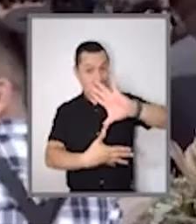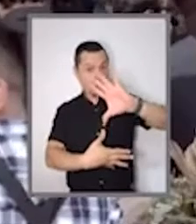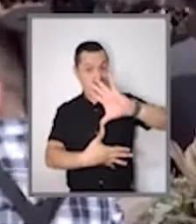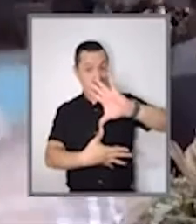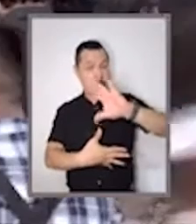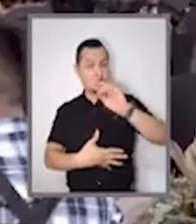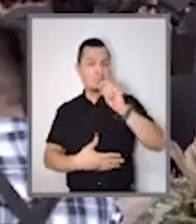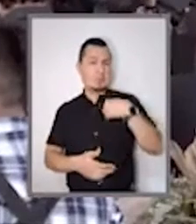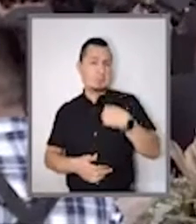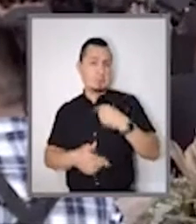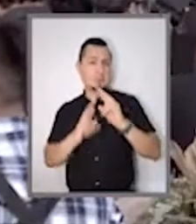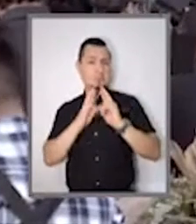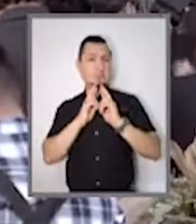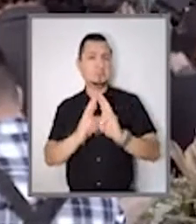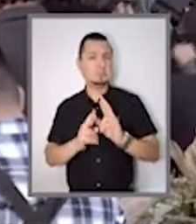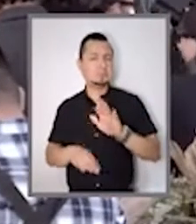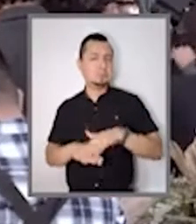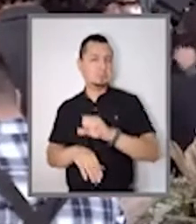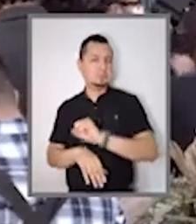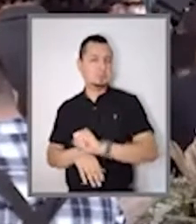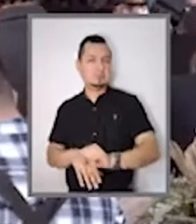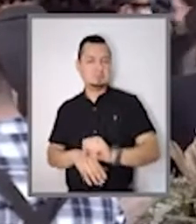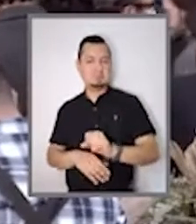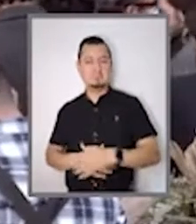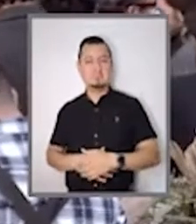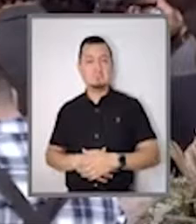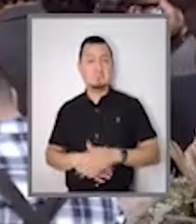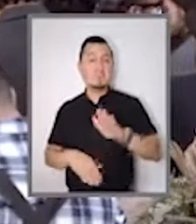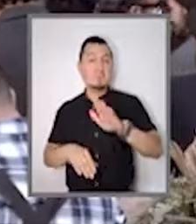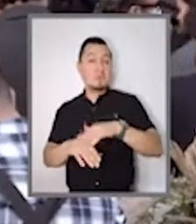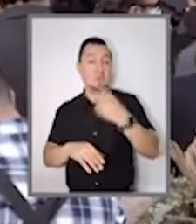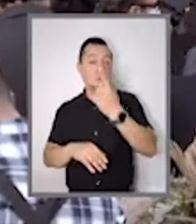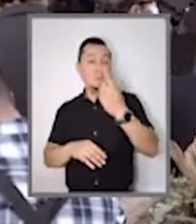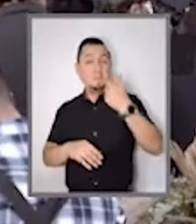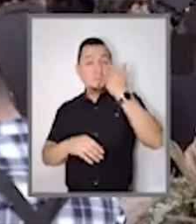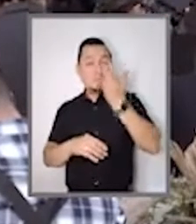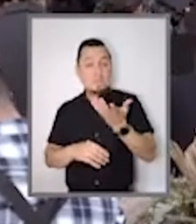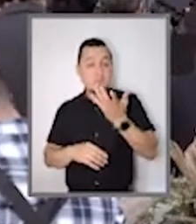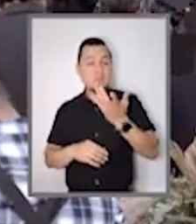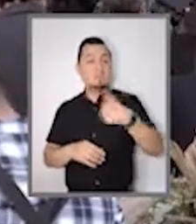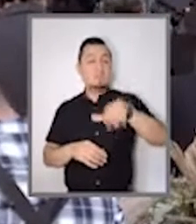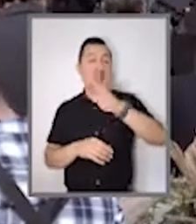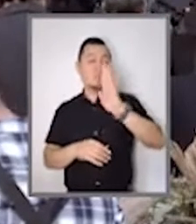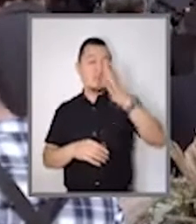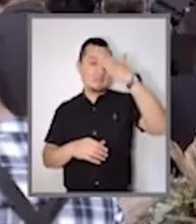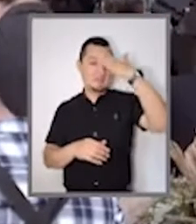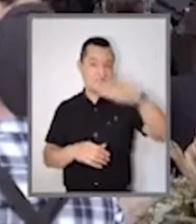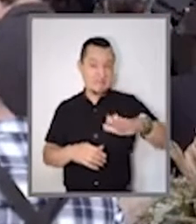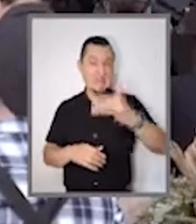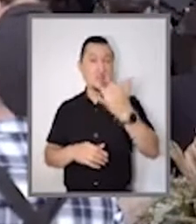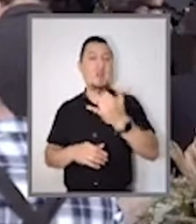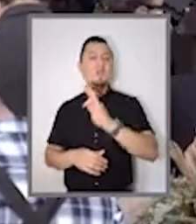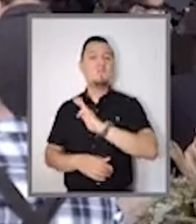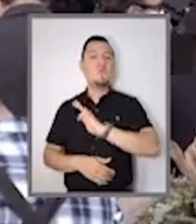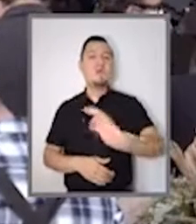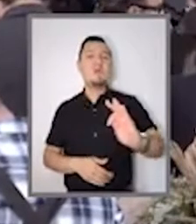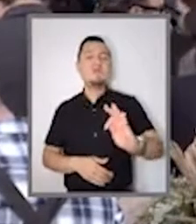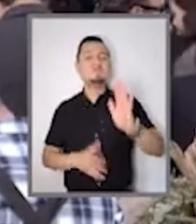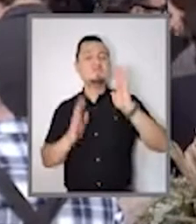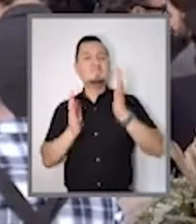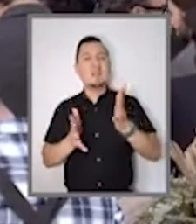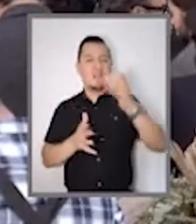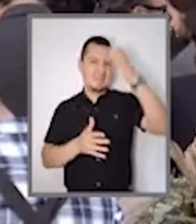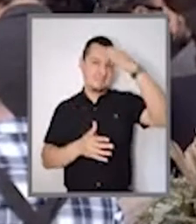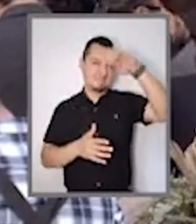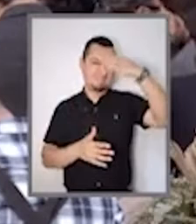vasta historia, cultura y gastronomía, talento e infraestructura, todos los